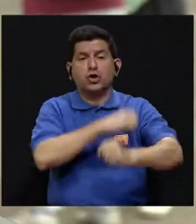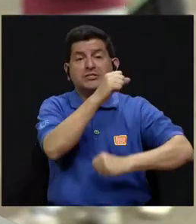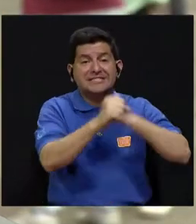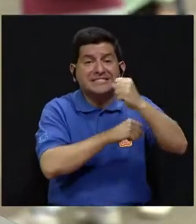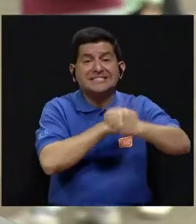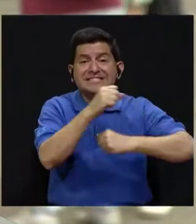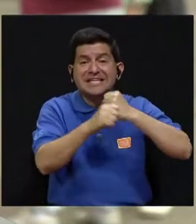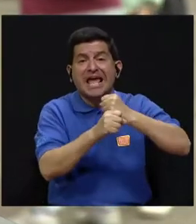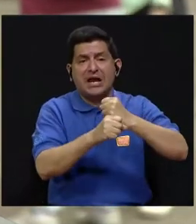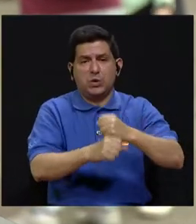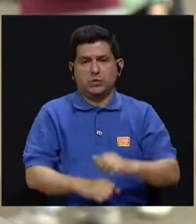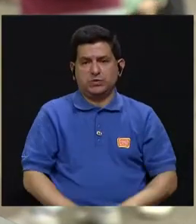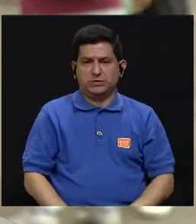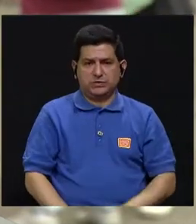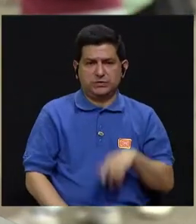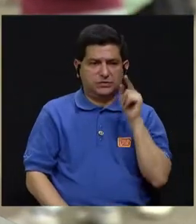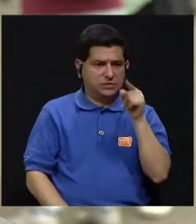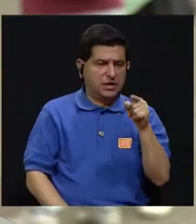siglos